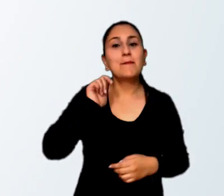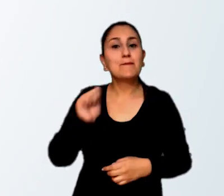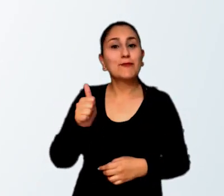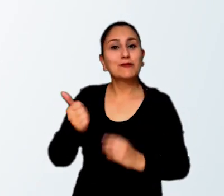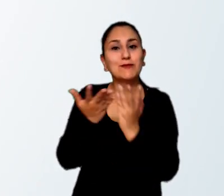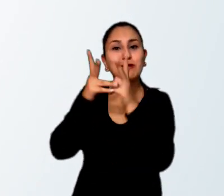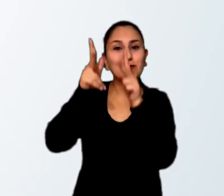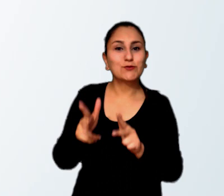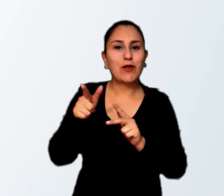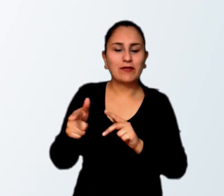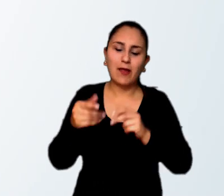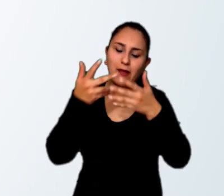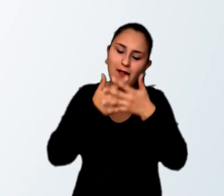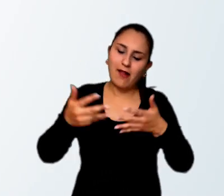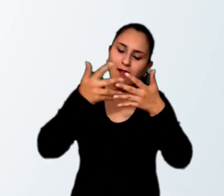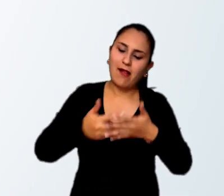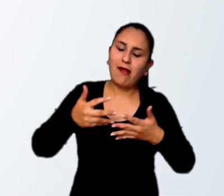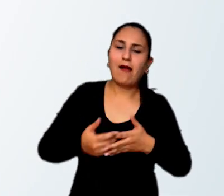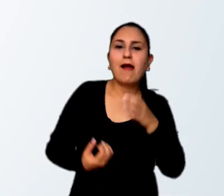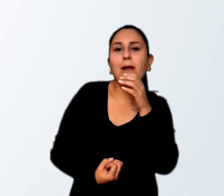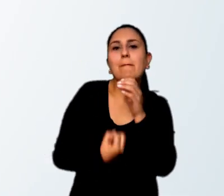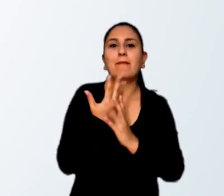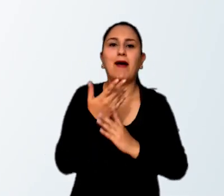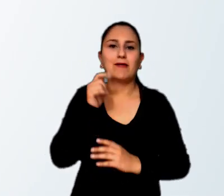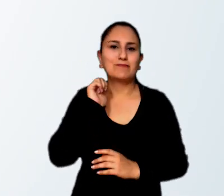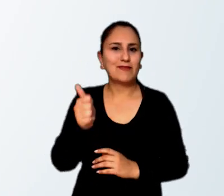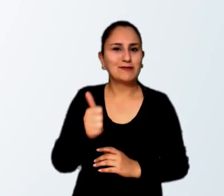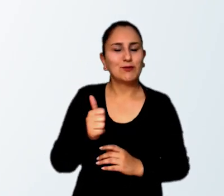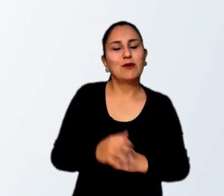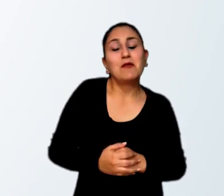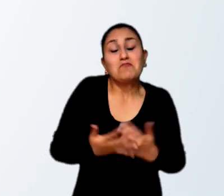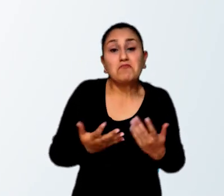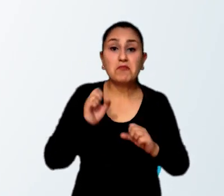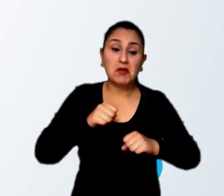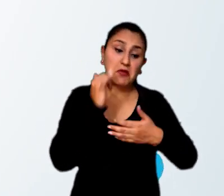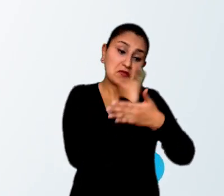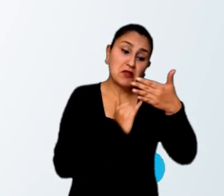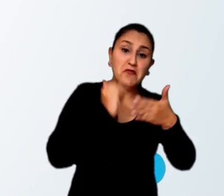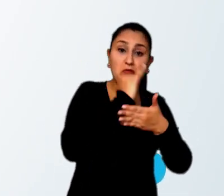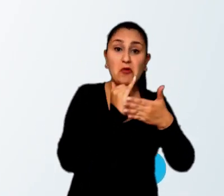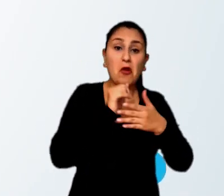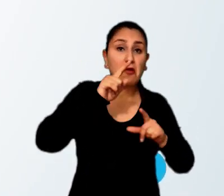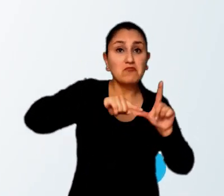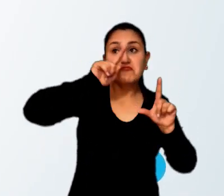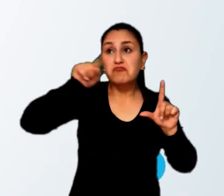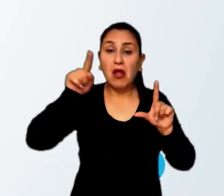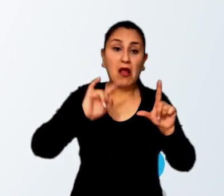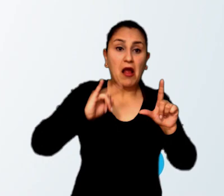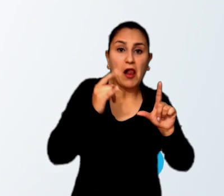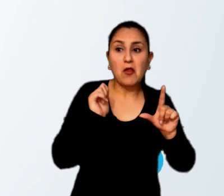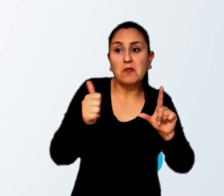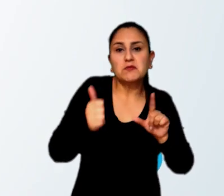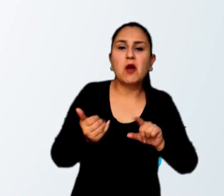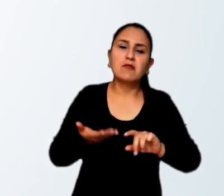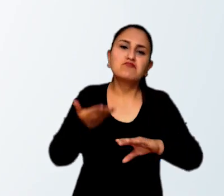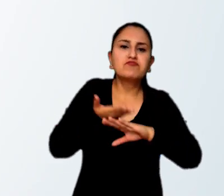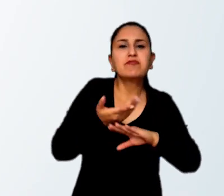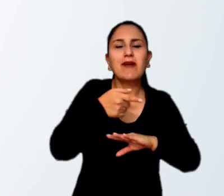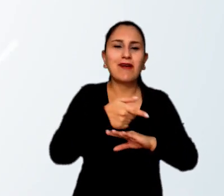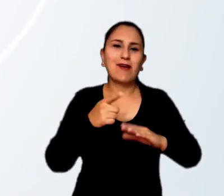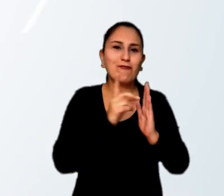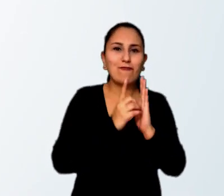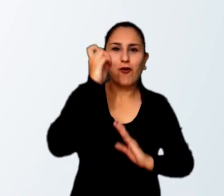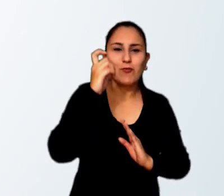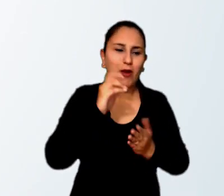estudiante construya un producto escrito realice un diagrama una gráfica o plantee o resuelva una